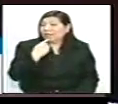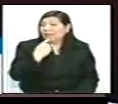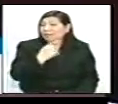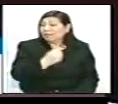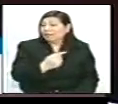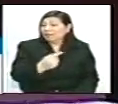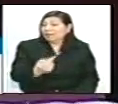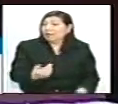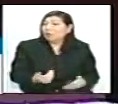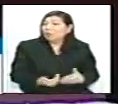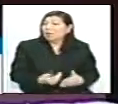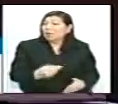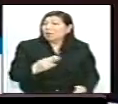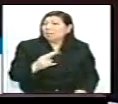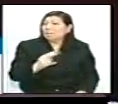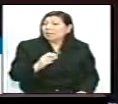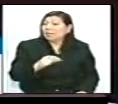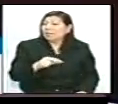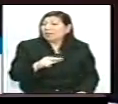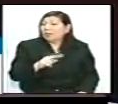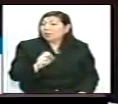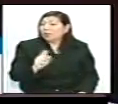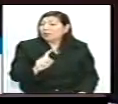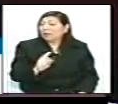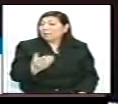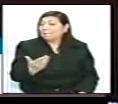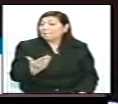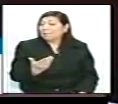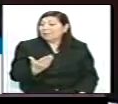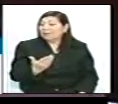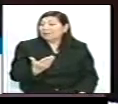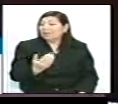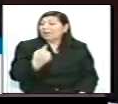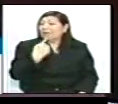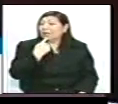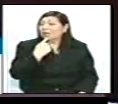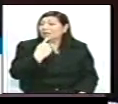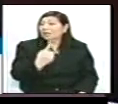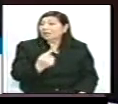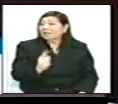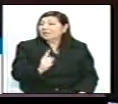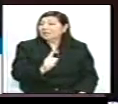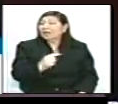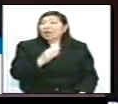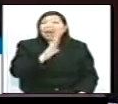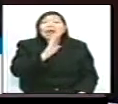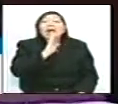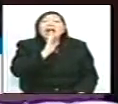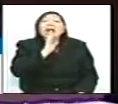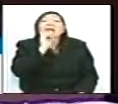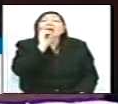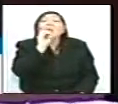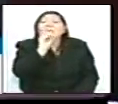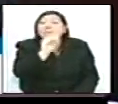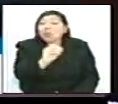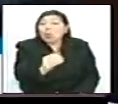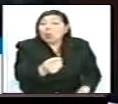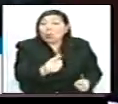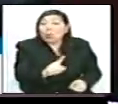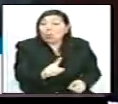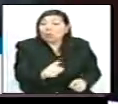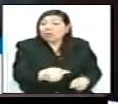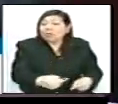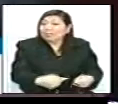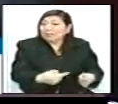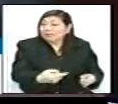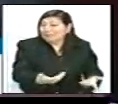César Villanueva, pero no se lo tiró, no le dijo, no lo delató cuando estábamos en el